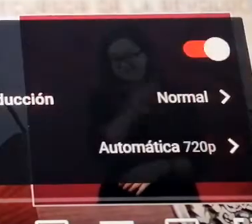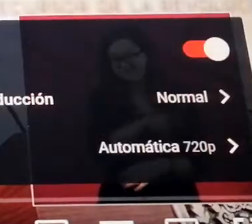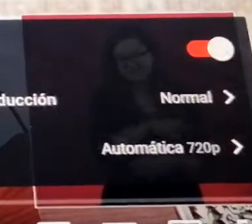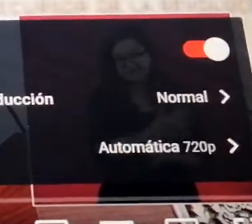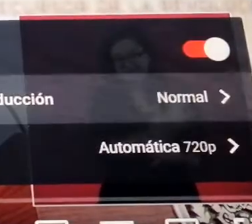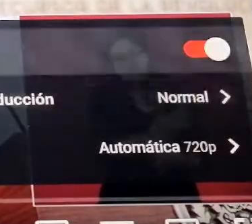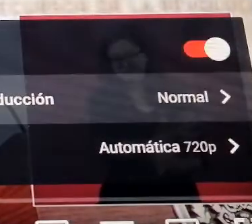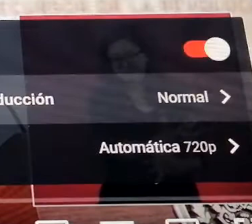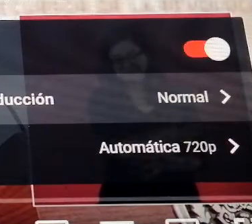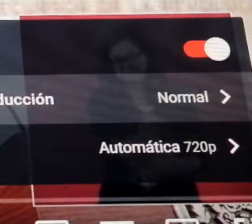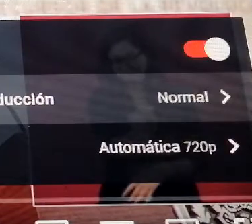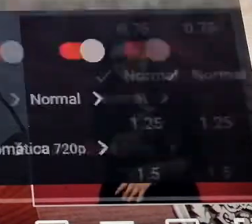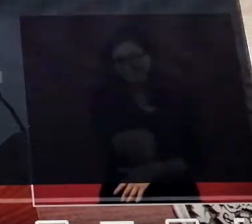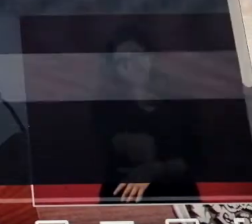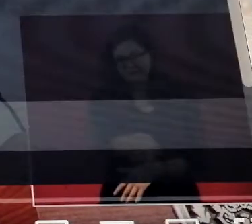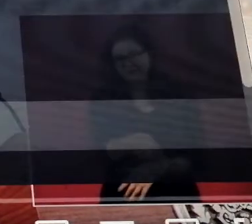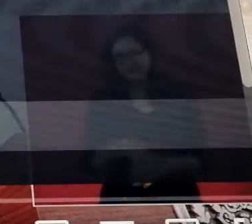columnistas,